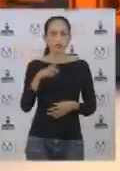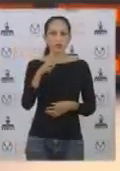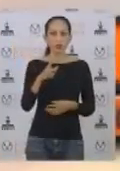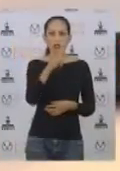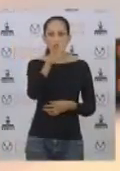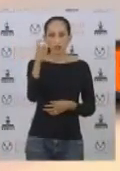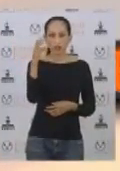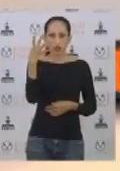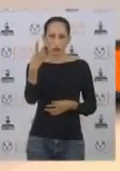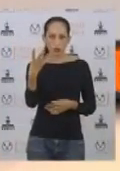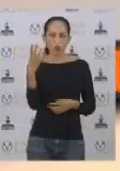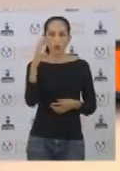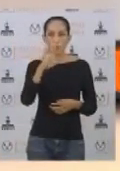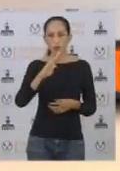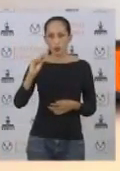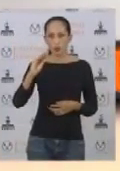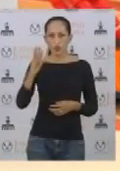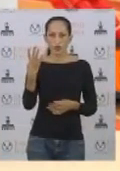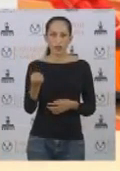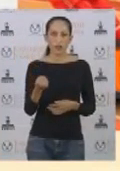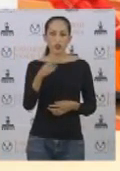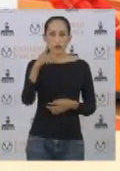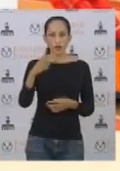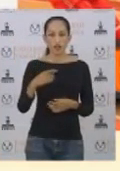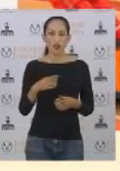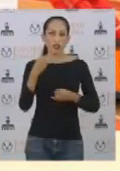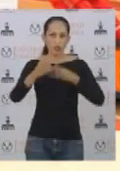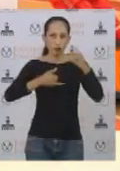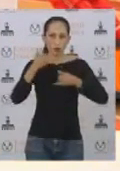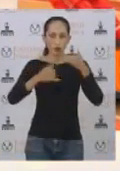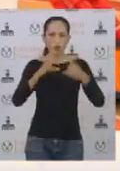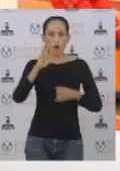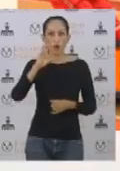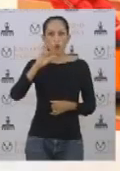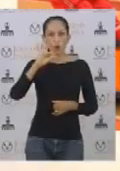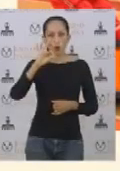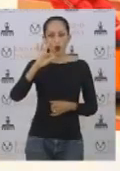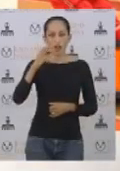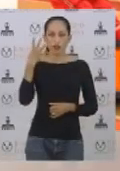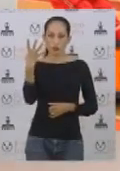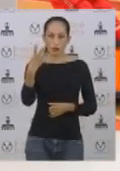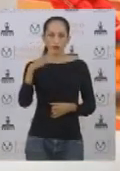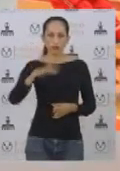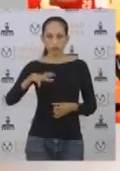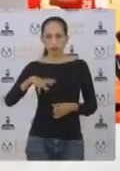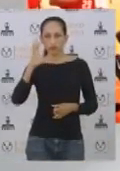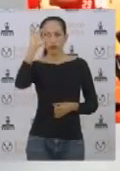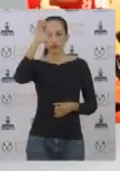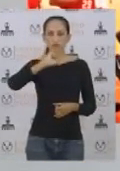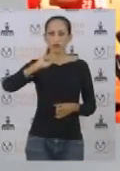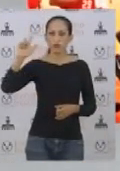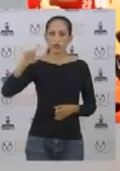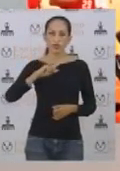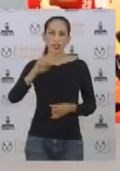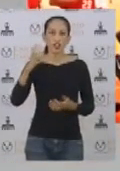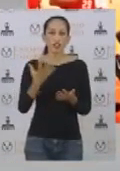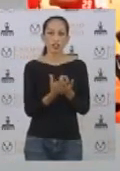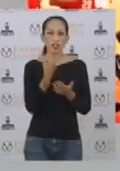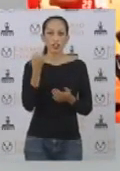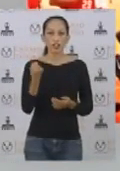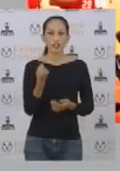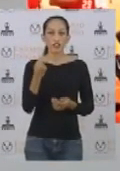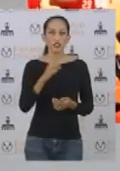pizarra quedó 104-99, esto en la jornada número 44 de la Liga Nacional de Baloncesto Profesional. Con esta victoria,